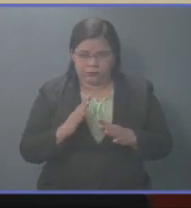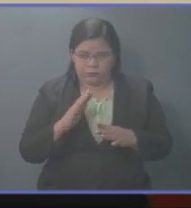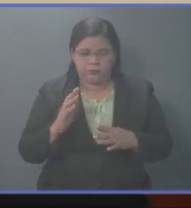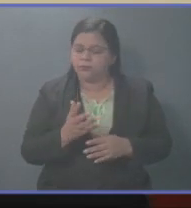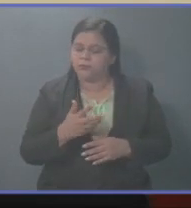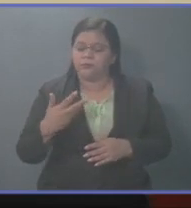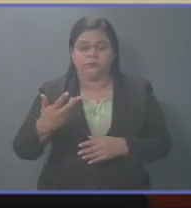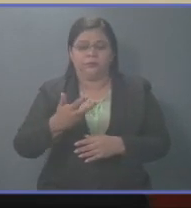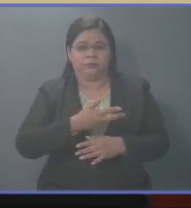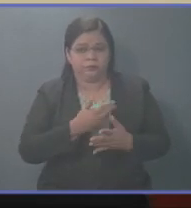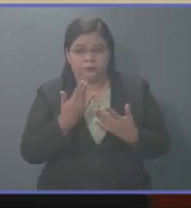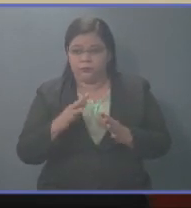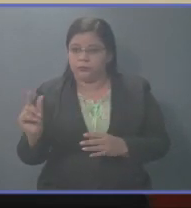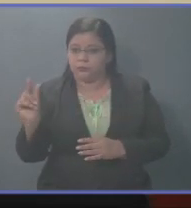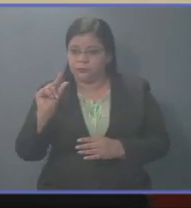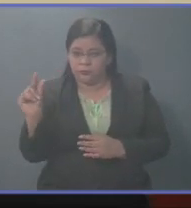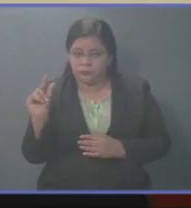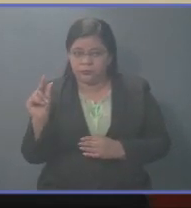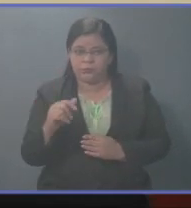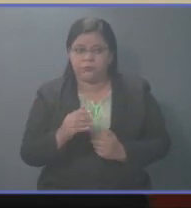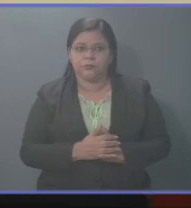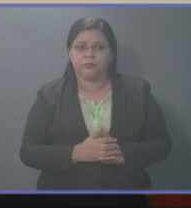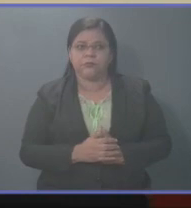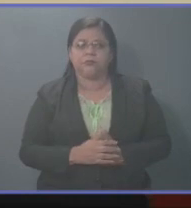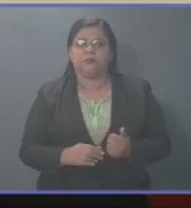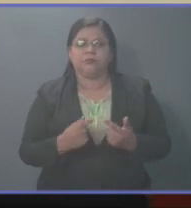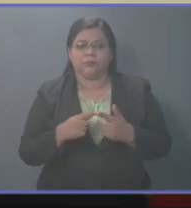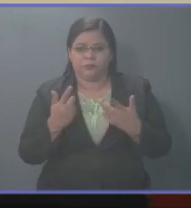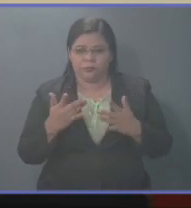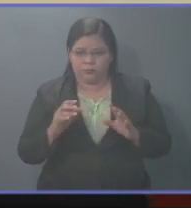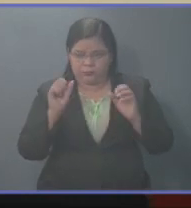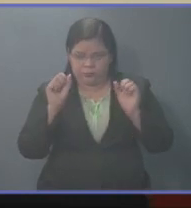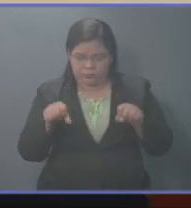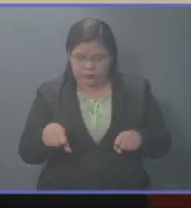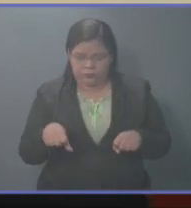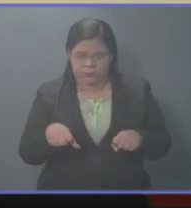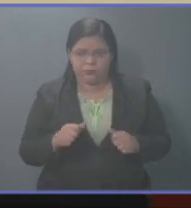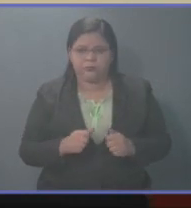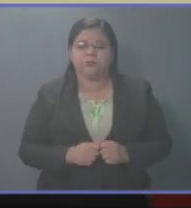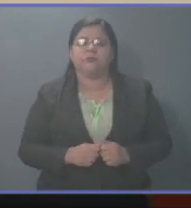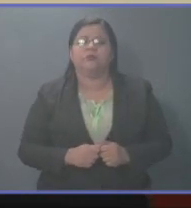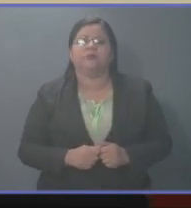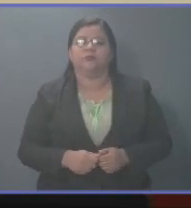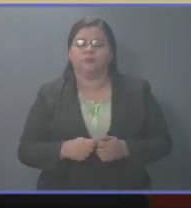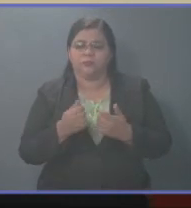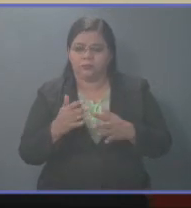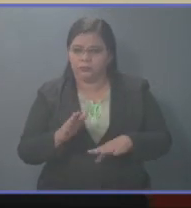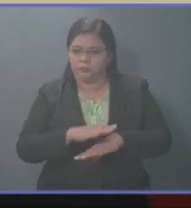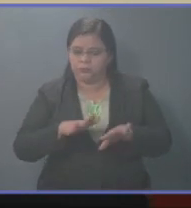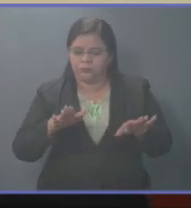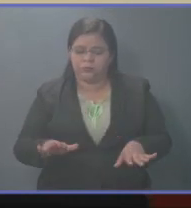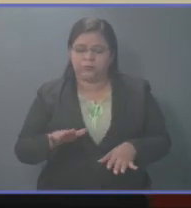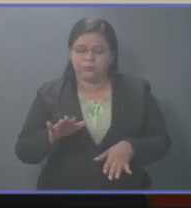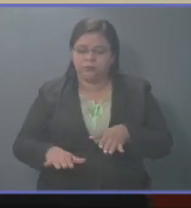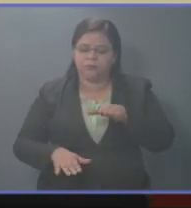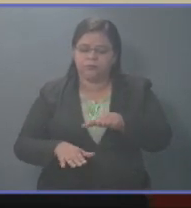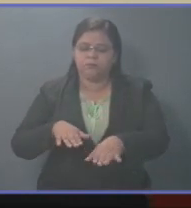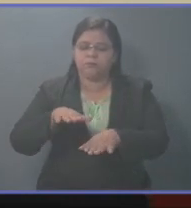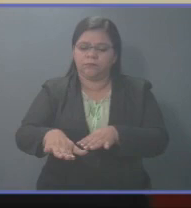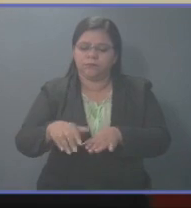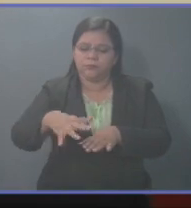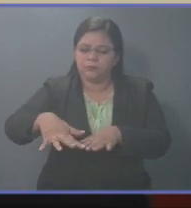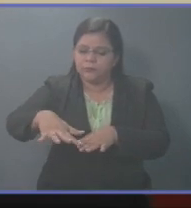obtenga la autorización para suscribir el préstamo para financiar la fase 3 del Plan